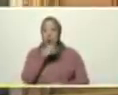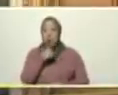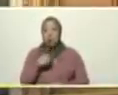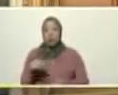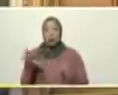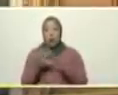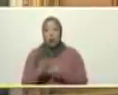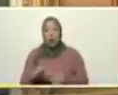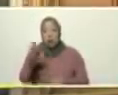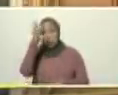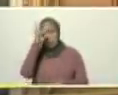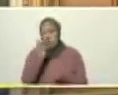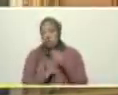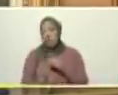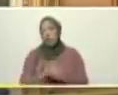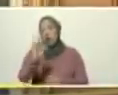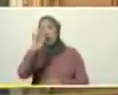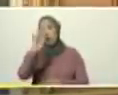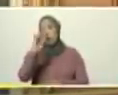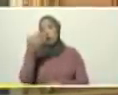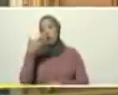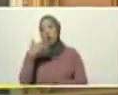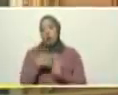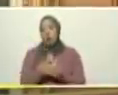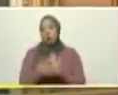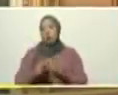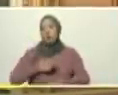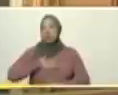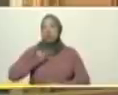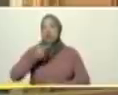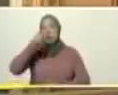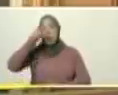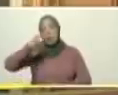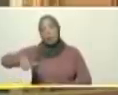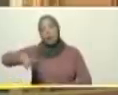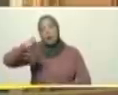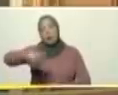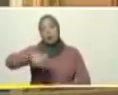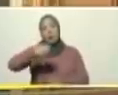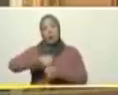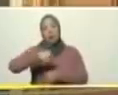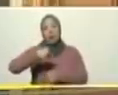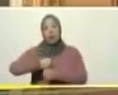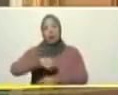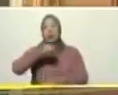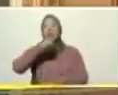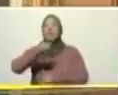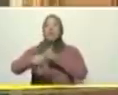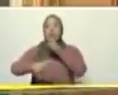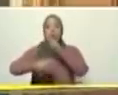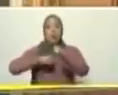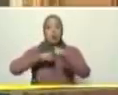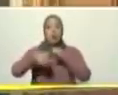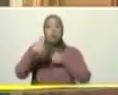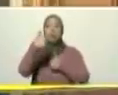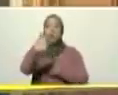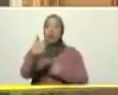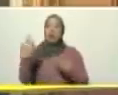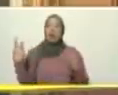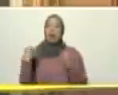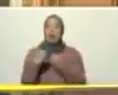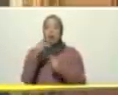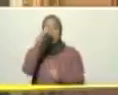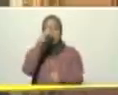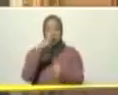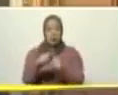fe en las maravillas que pueden hacer los pueblos cuando están bien informados, bien dirigidos,